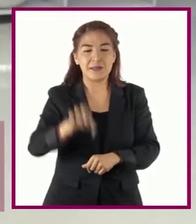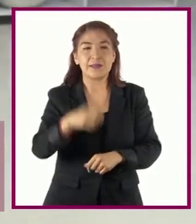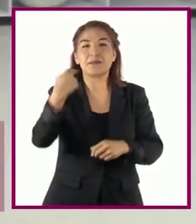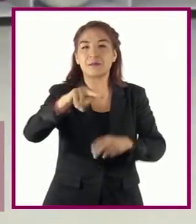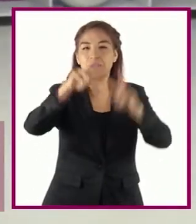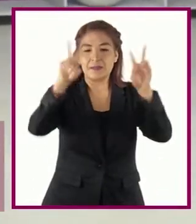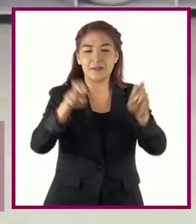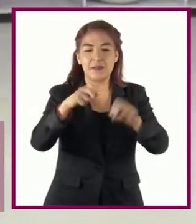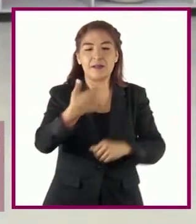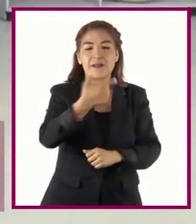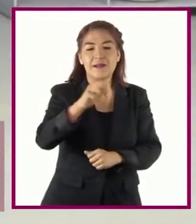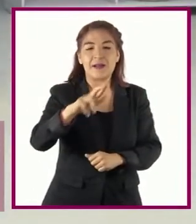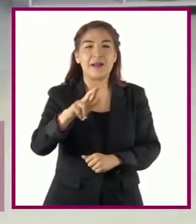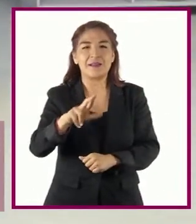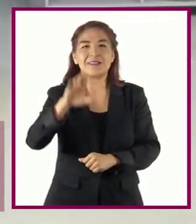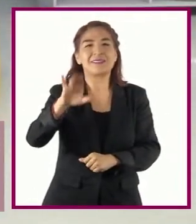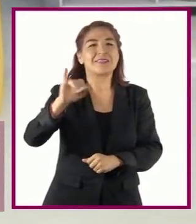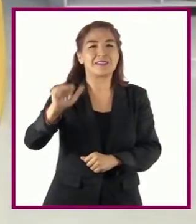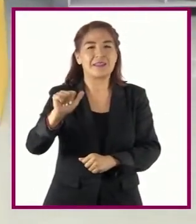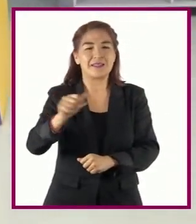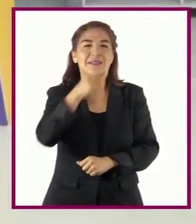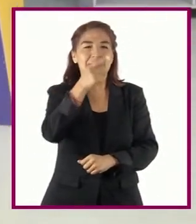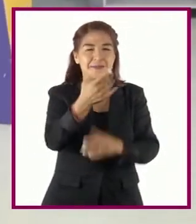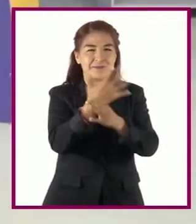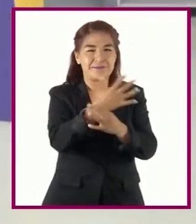titulado García. Dice así.